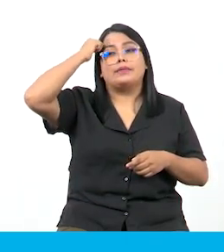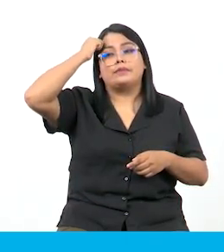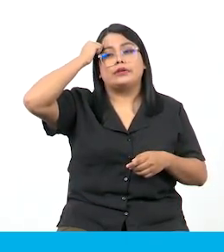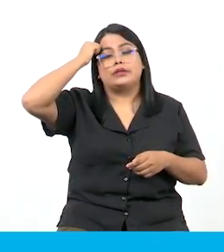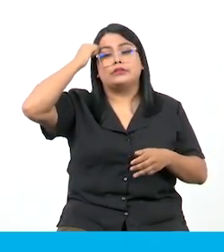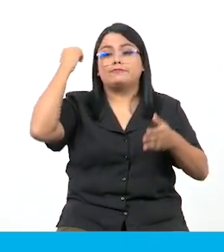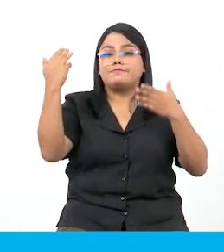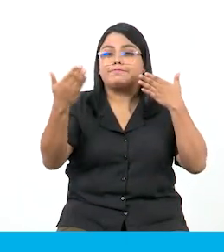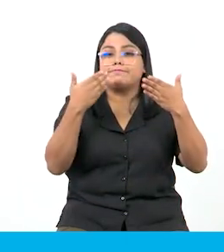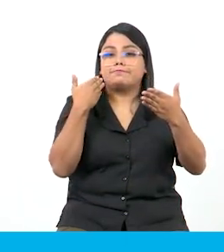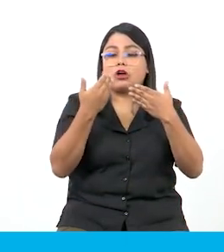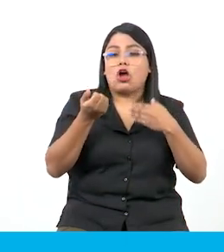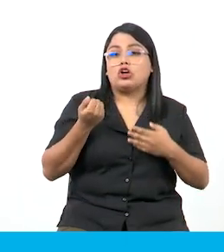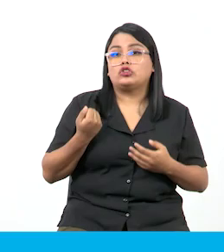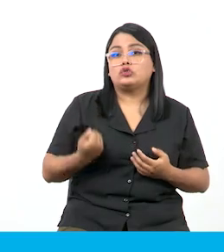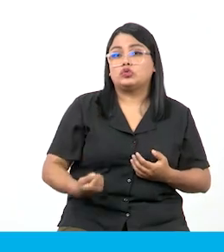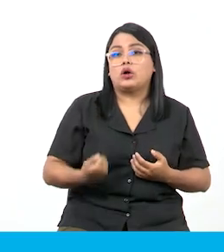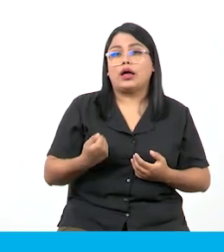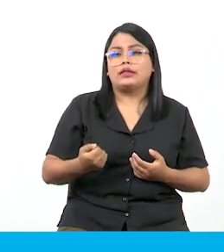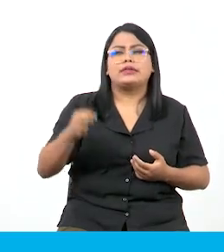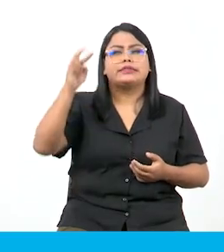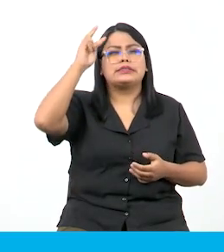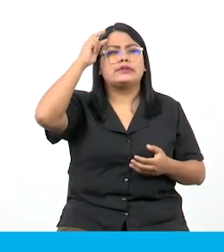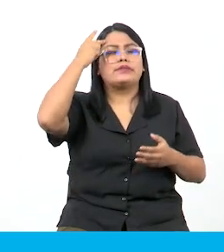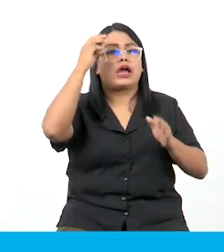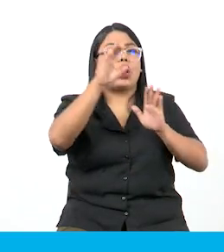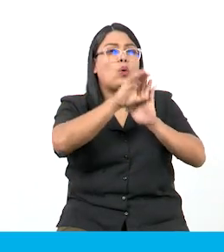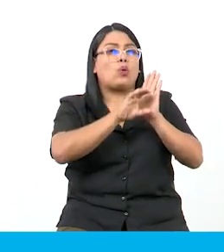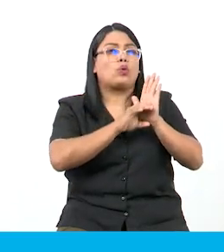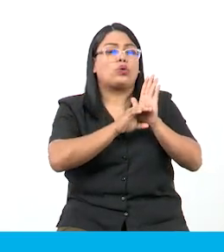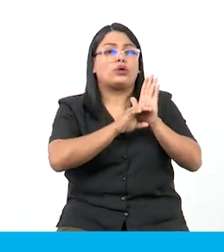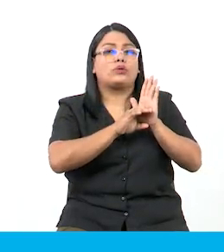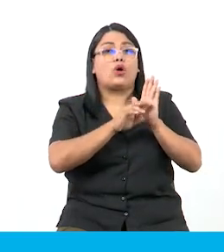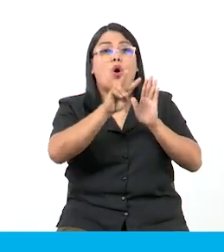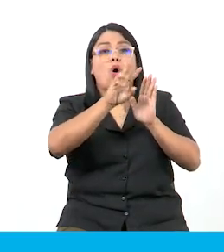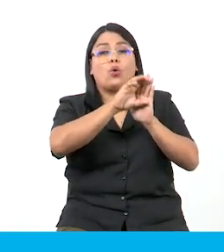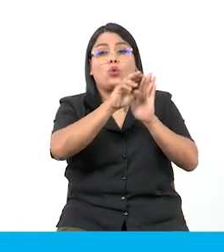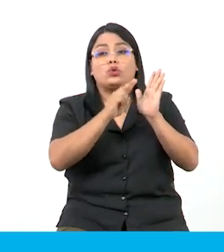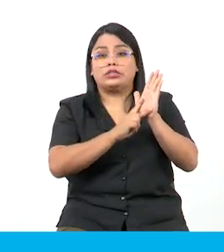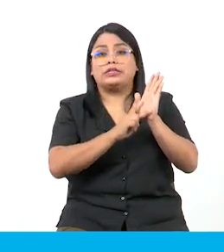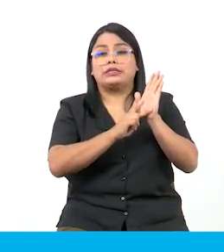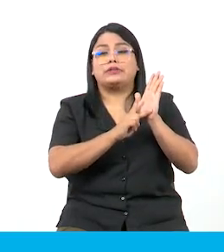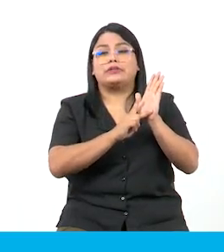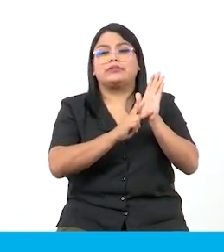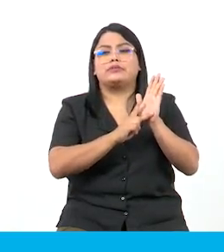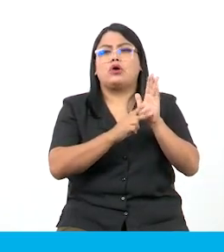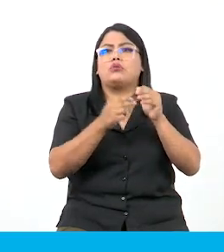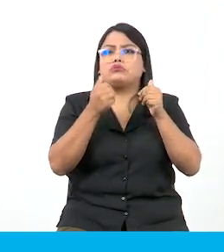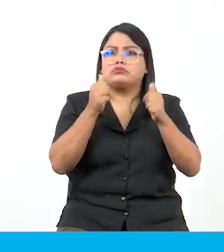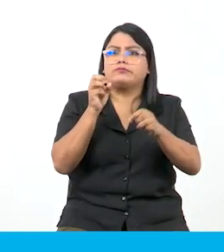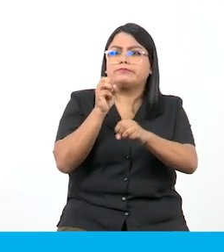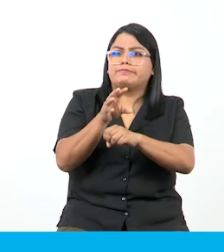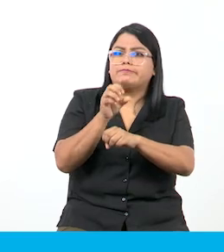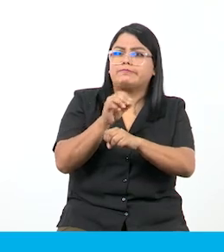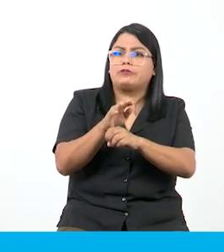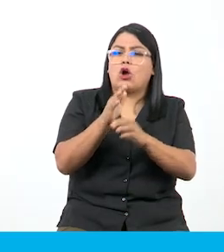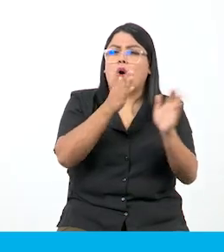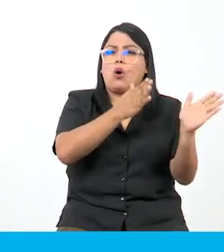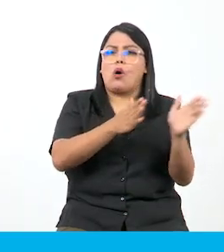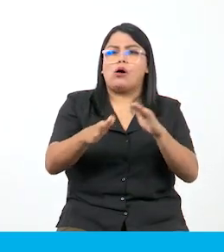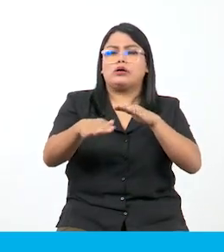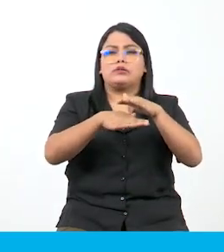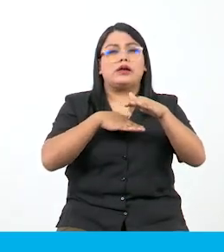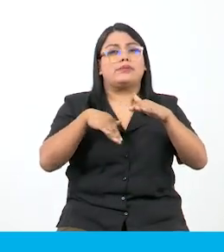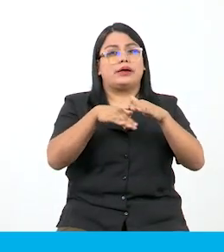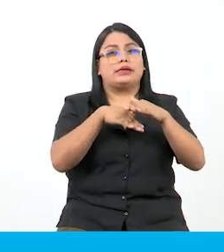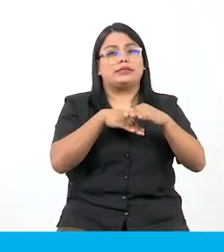un practículo aprendido, se le explica al estudiantado qué es el currículum vitae, consejos para elaborar un buen